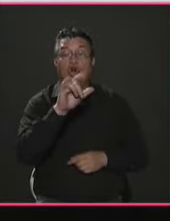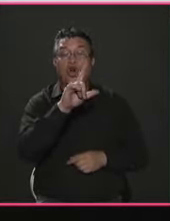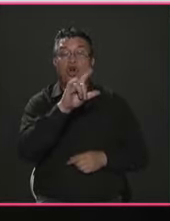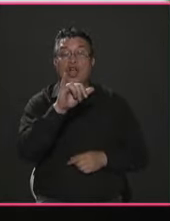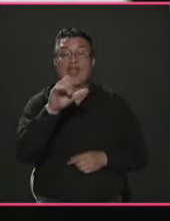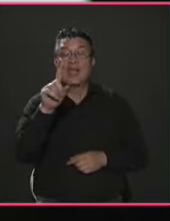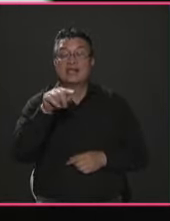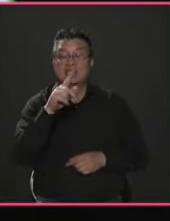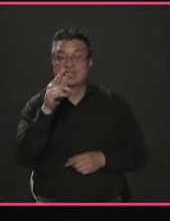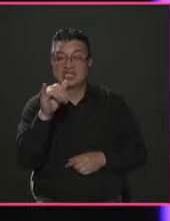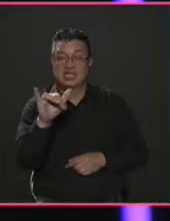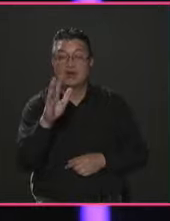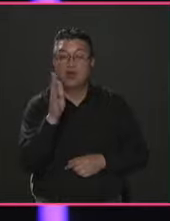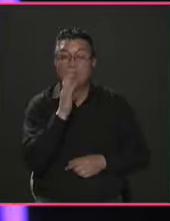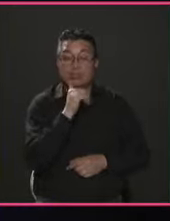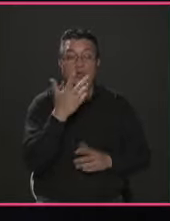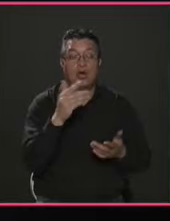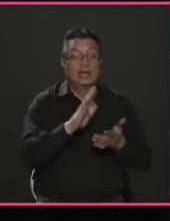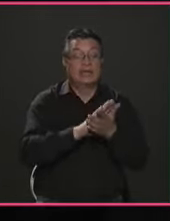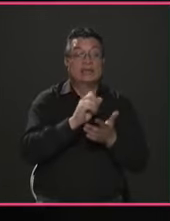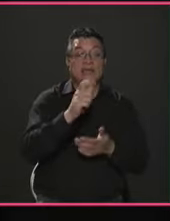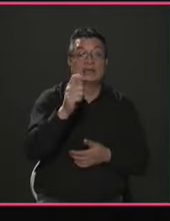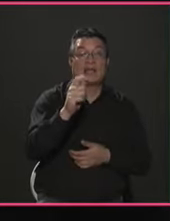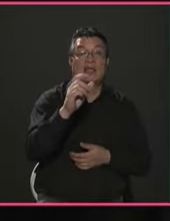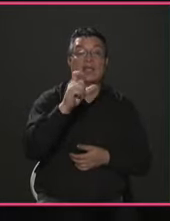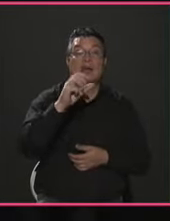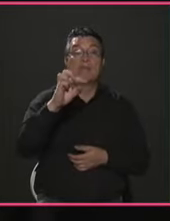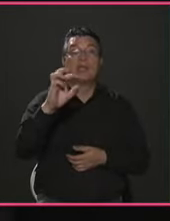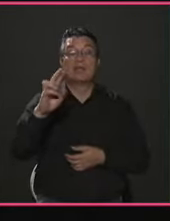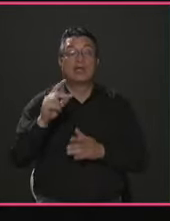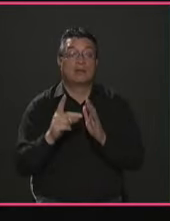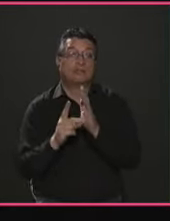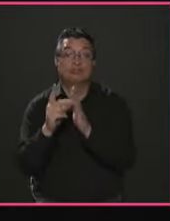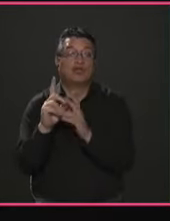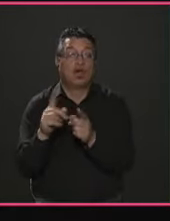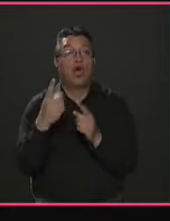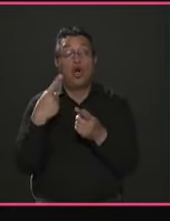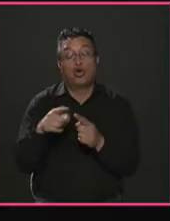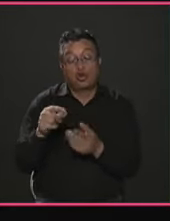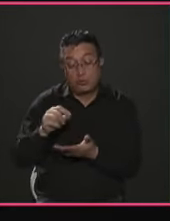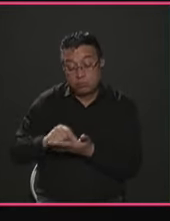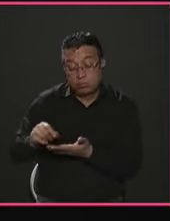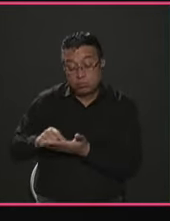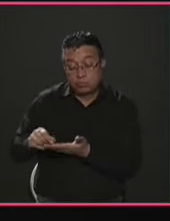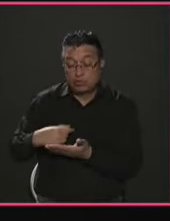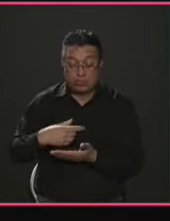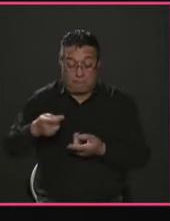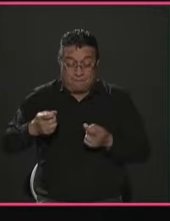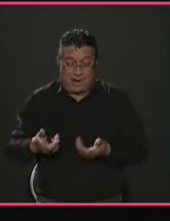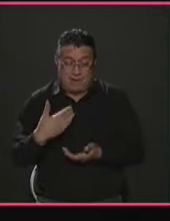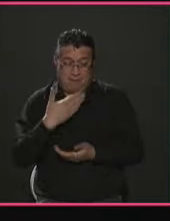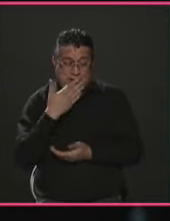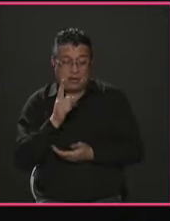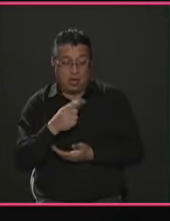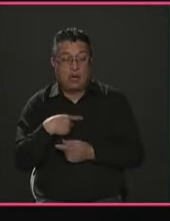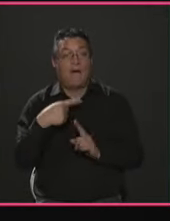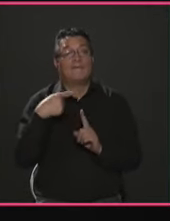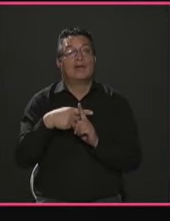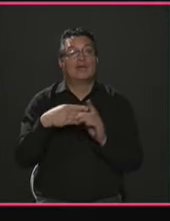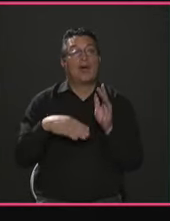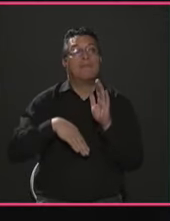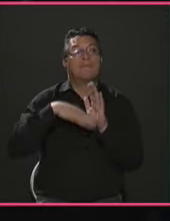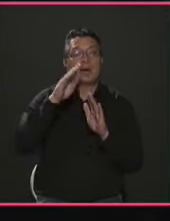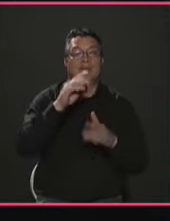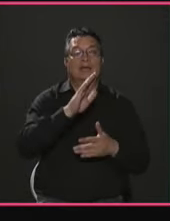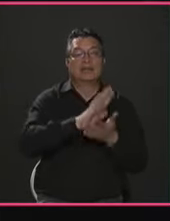beneficiado mucho de chat gpt pero si uno es un escritor que está recién iniciando si uno no es do quizás uno se va a beneficiar bastante más con